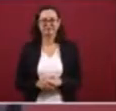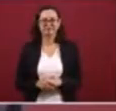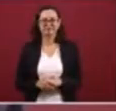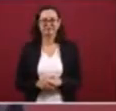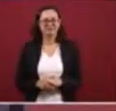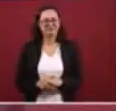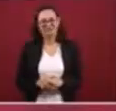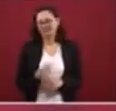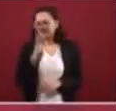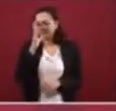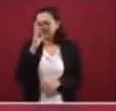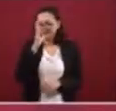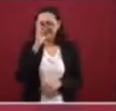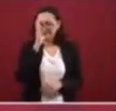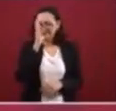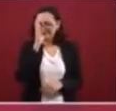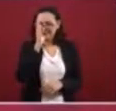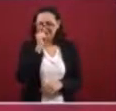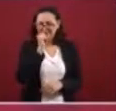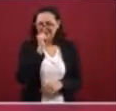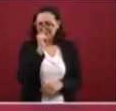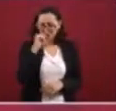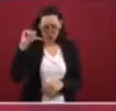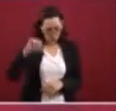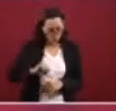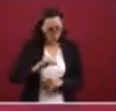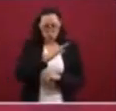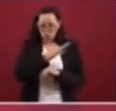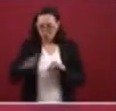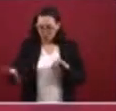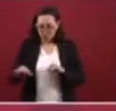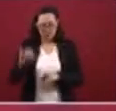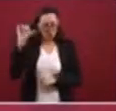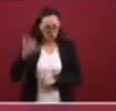no se puede, ya es la última vez que lo digo,